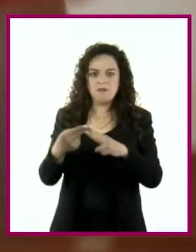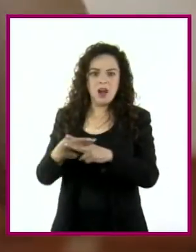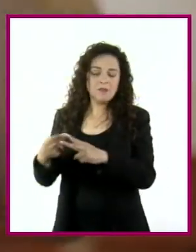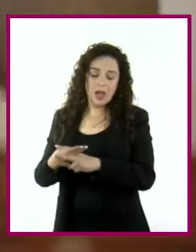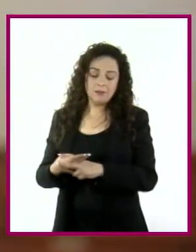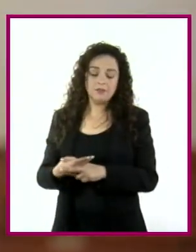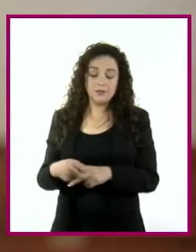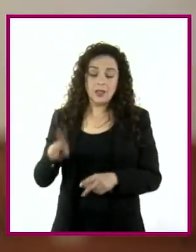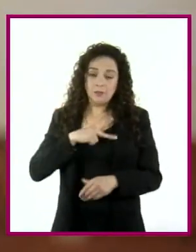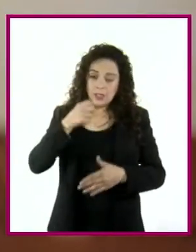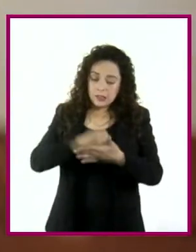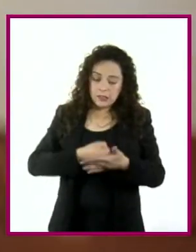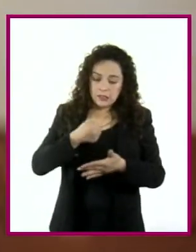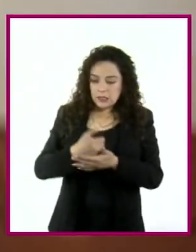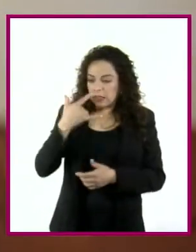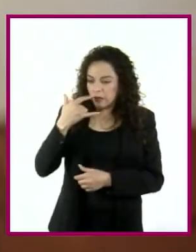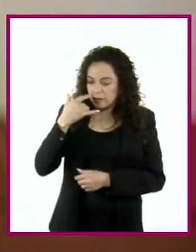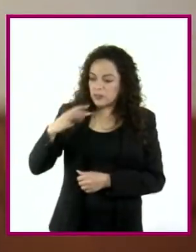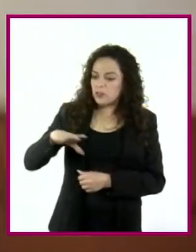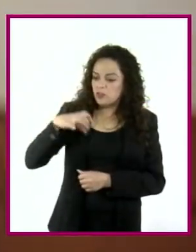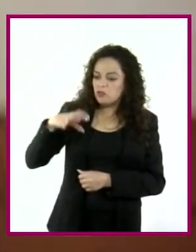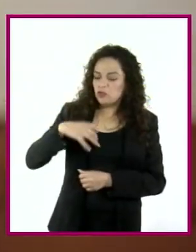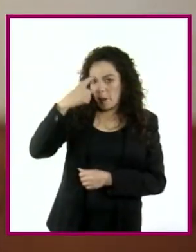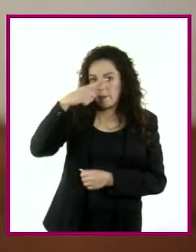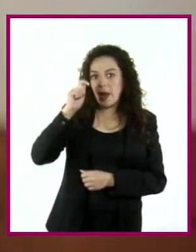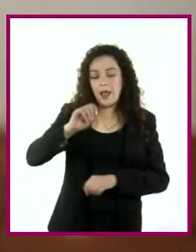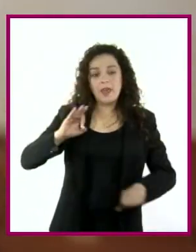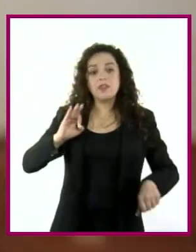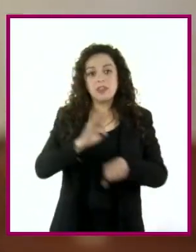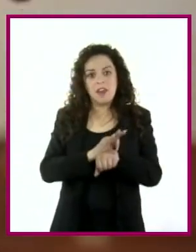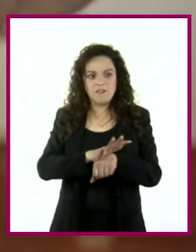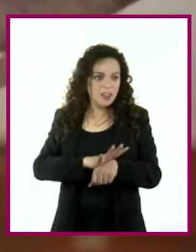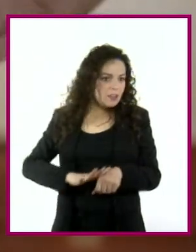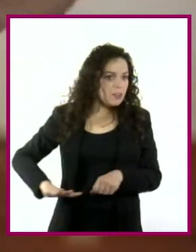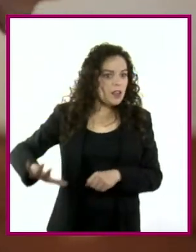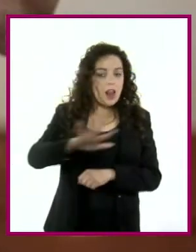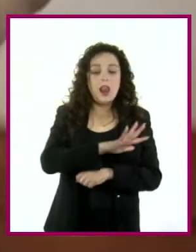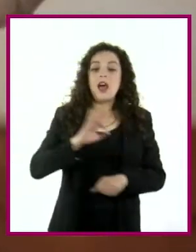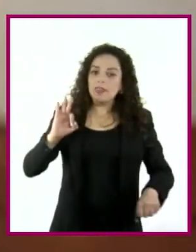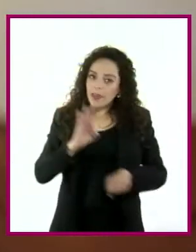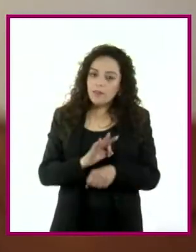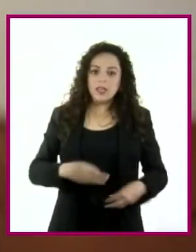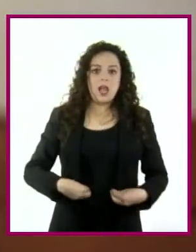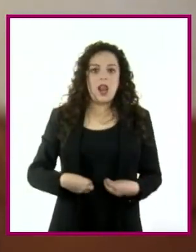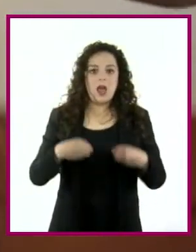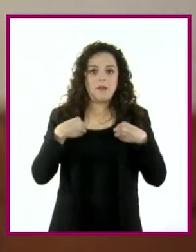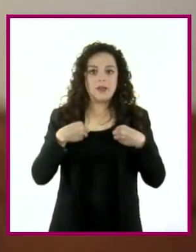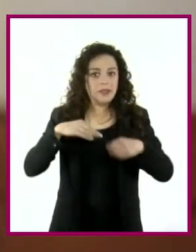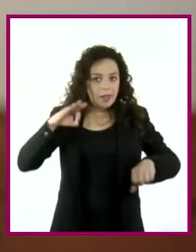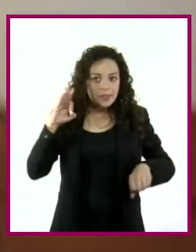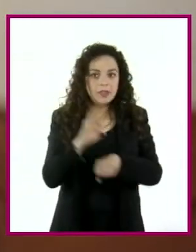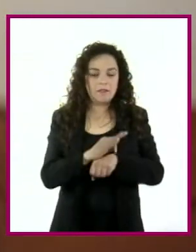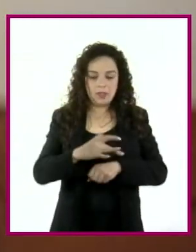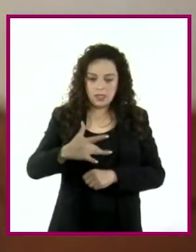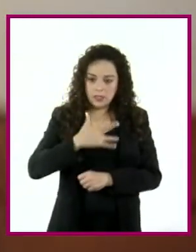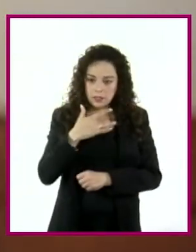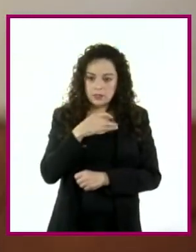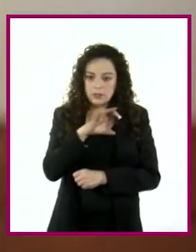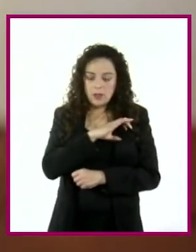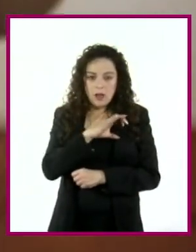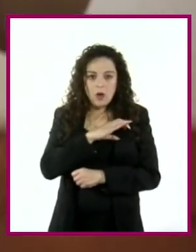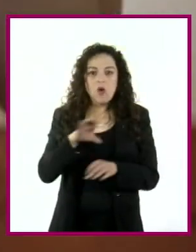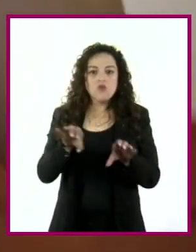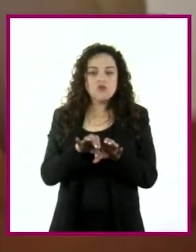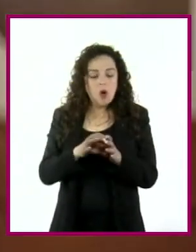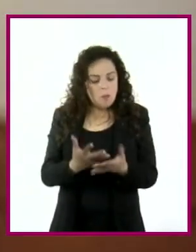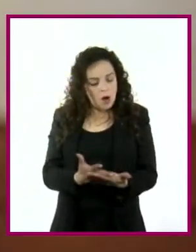toda mi lucha es una lucha por defender el territorio, defender la vida y defender eso, los afectos y la ternura, la posibilidad